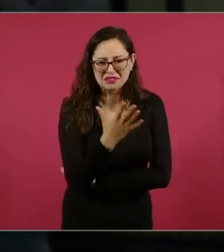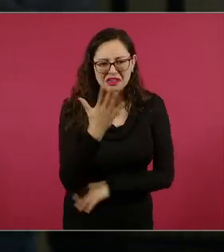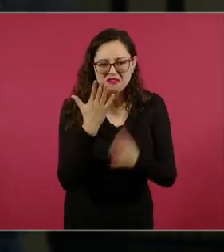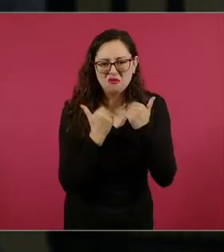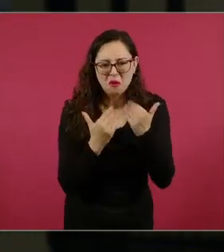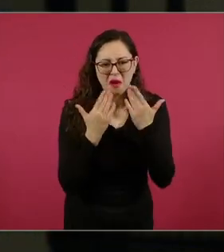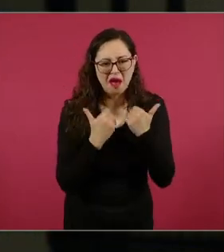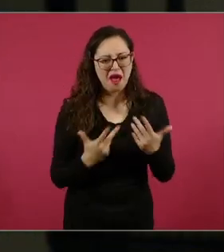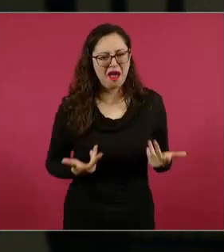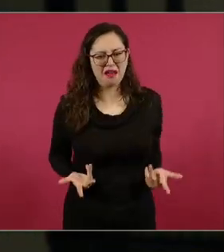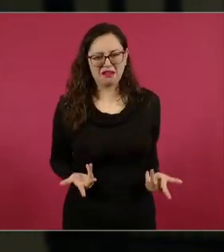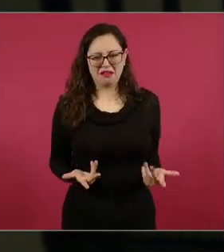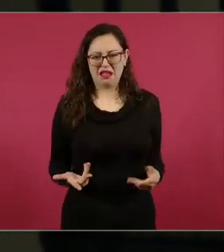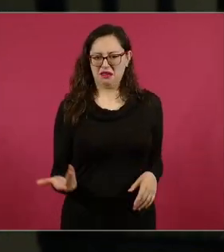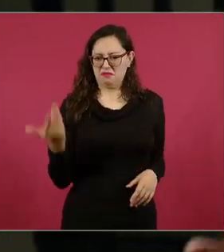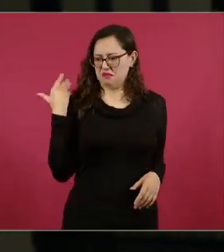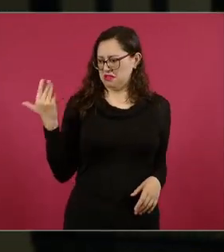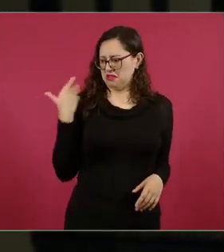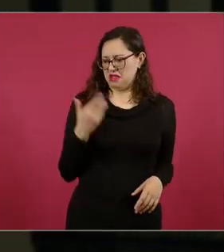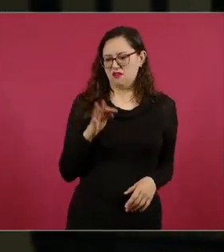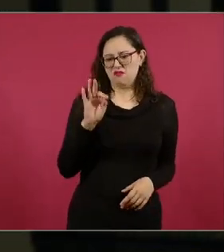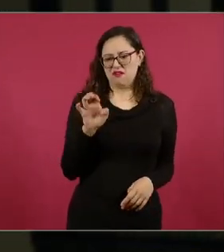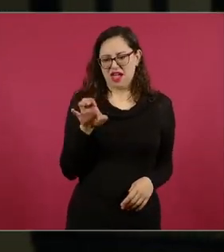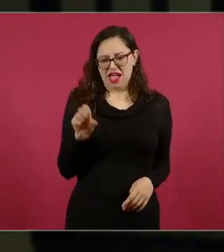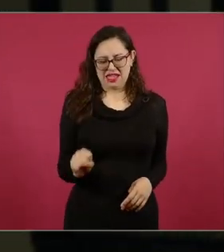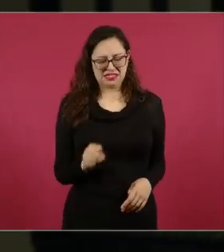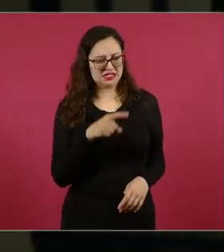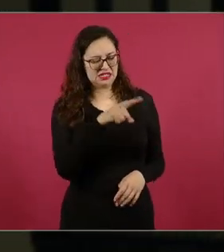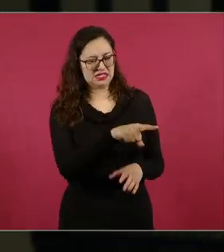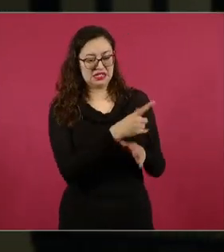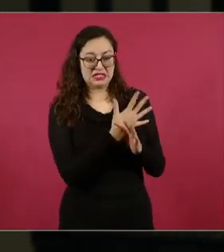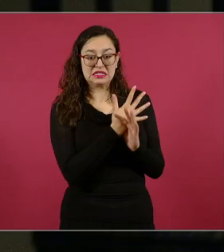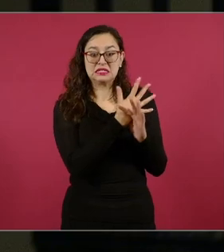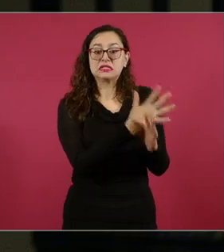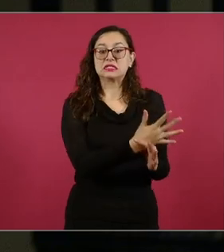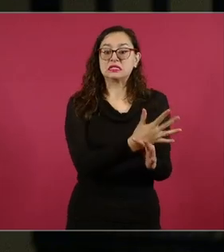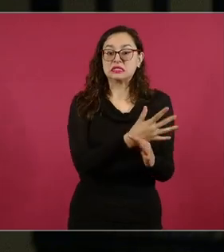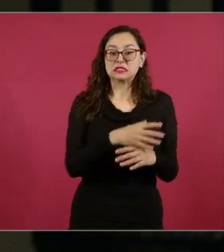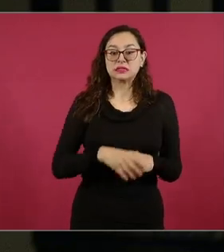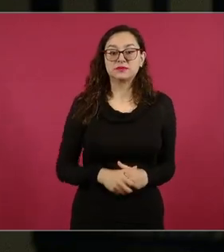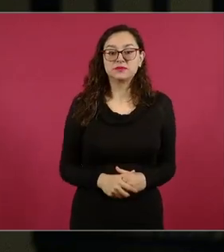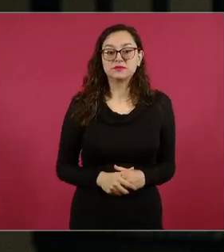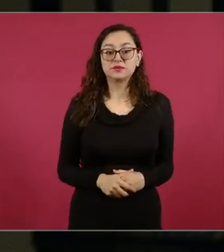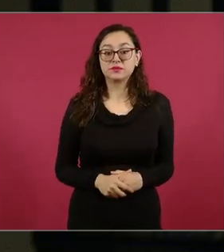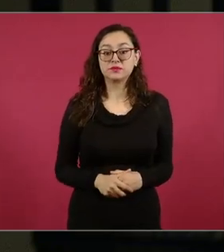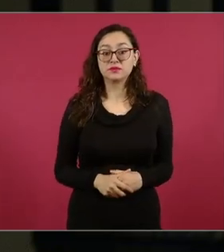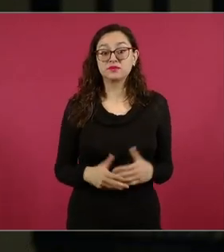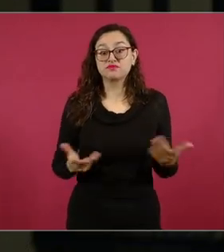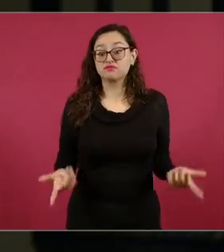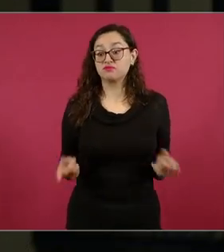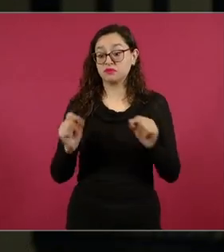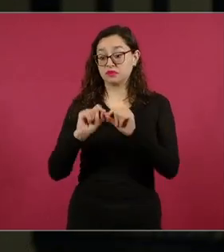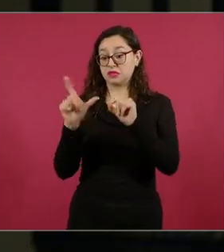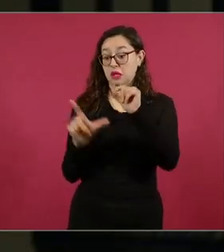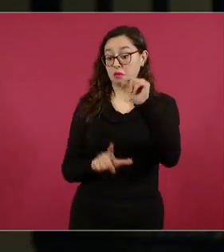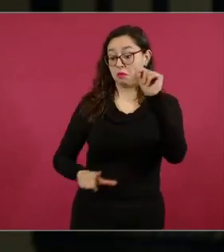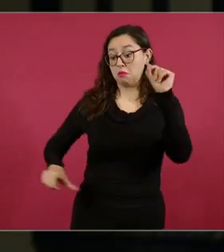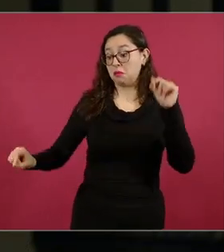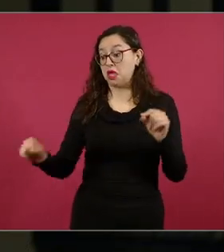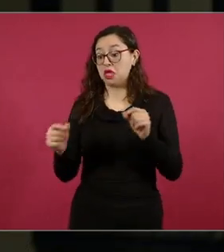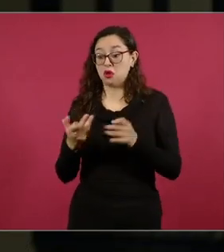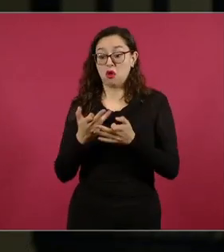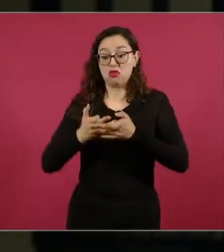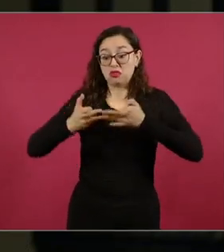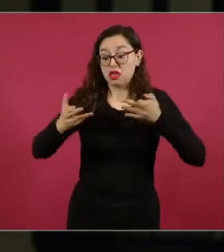recuerdo bien las siglas, porque habla de que el crimen organizado tiene controlado más del 50%